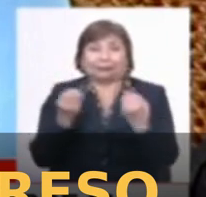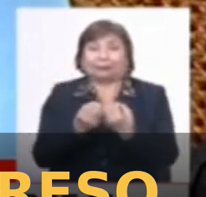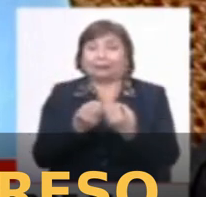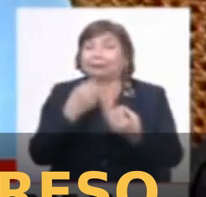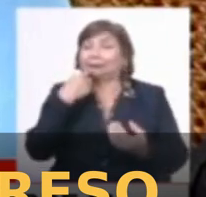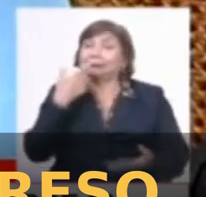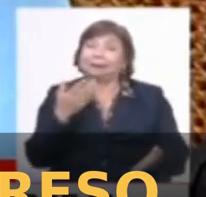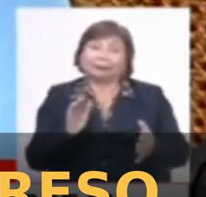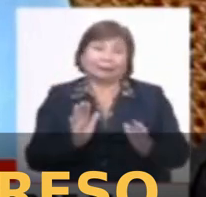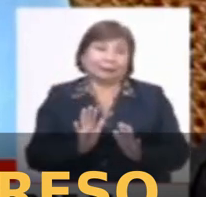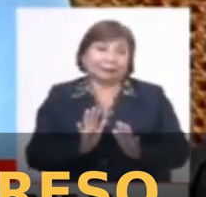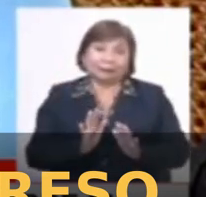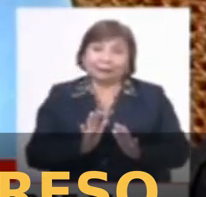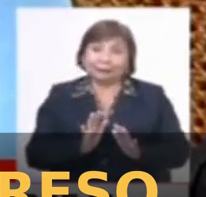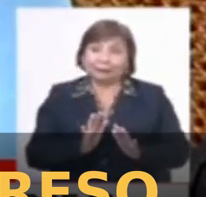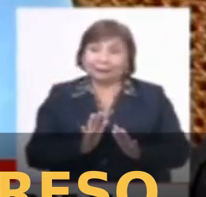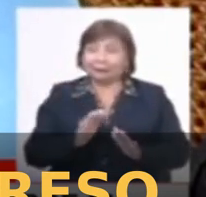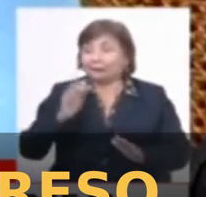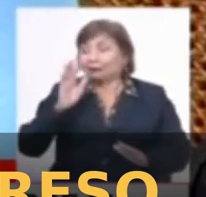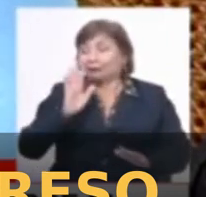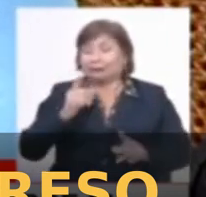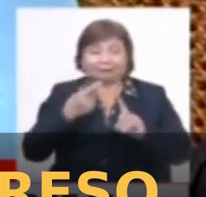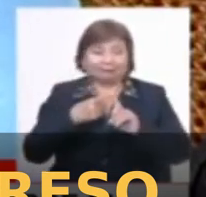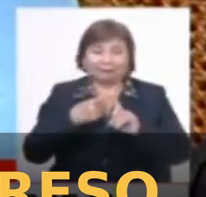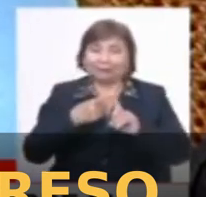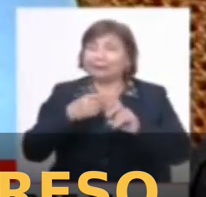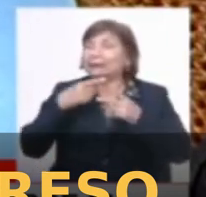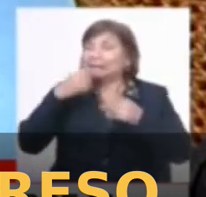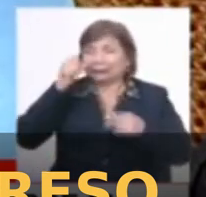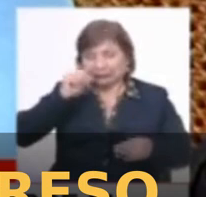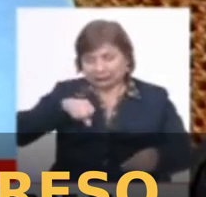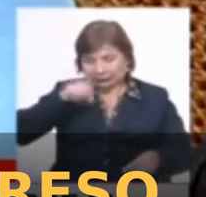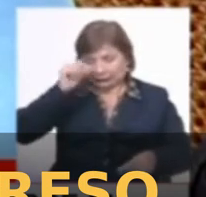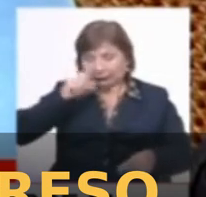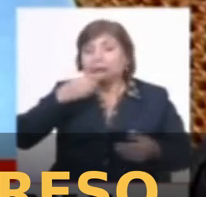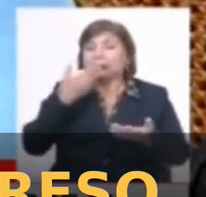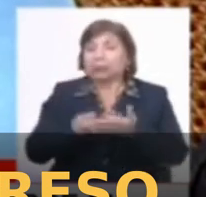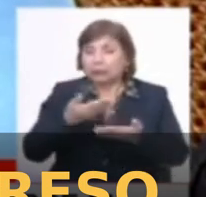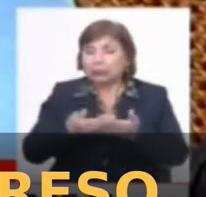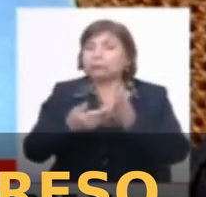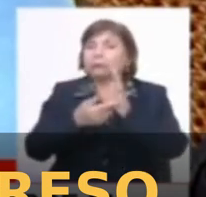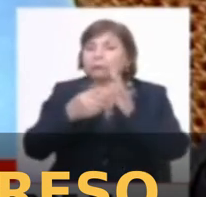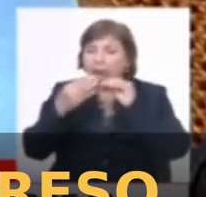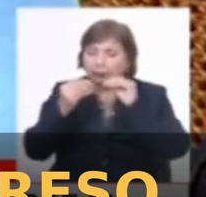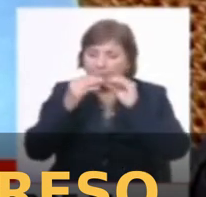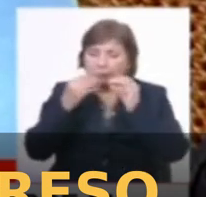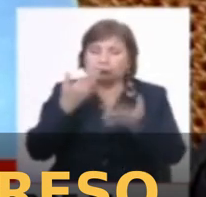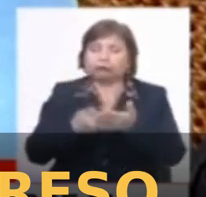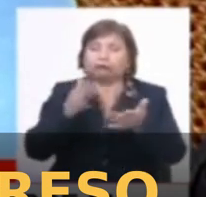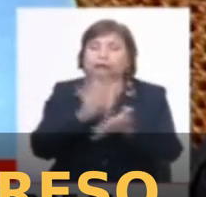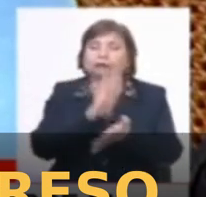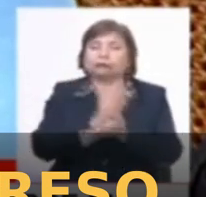Eso es en primer punto. Y dos, claro que sí he corroborado mis declaraciones con